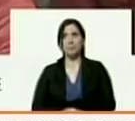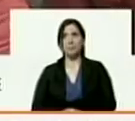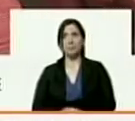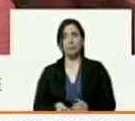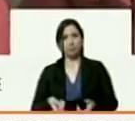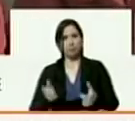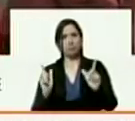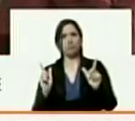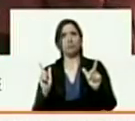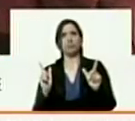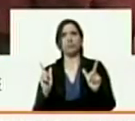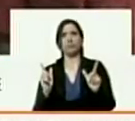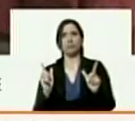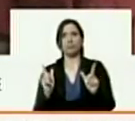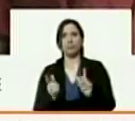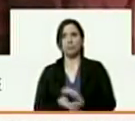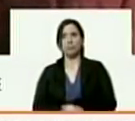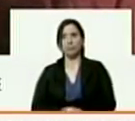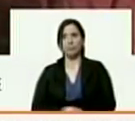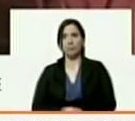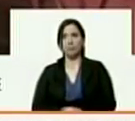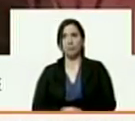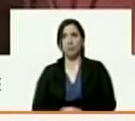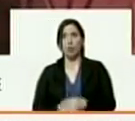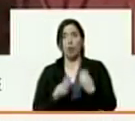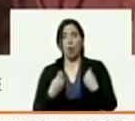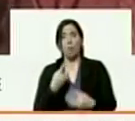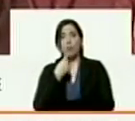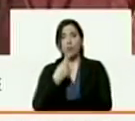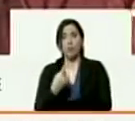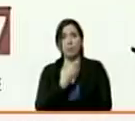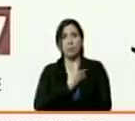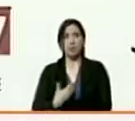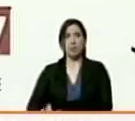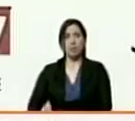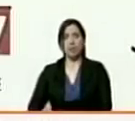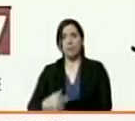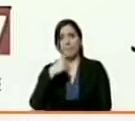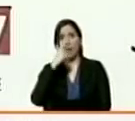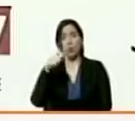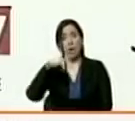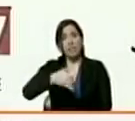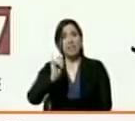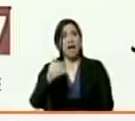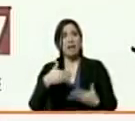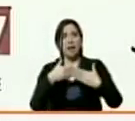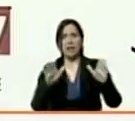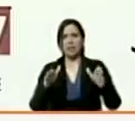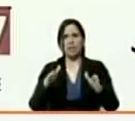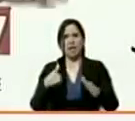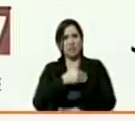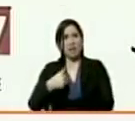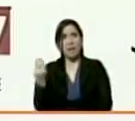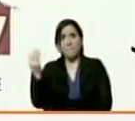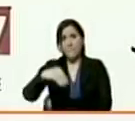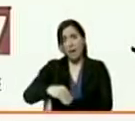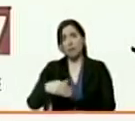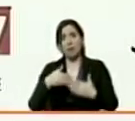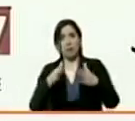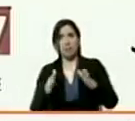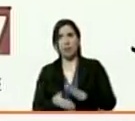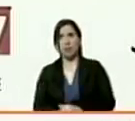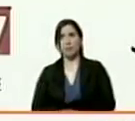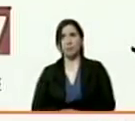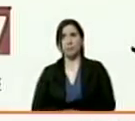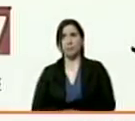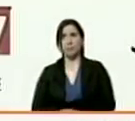permita, como dijo el presidente Nicolás Maduro, aquí hay garantía. ¿Quieren más garantía? Entonces tenemos